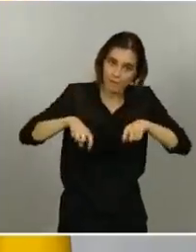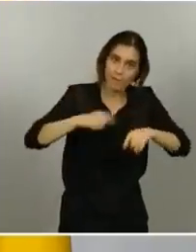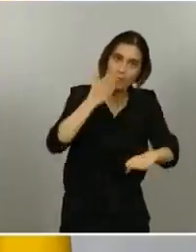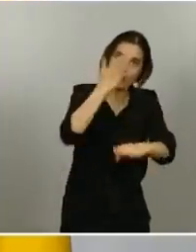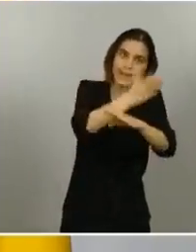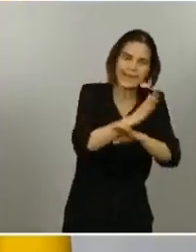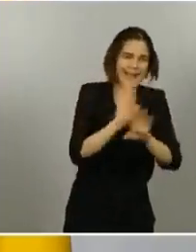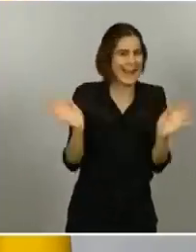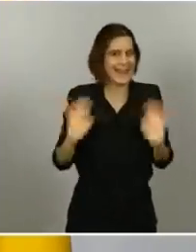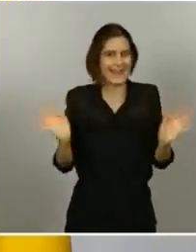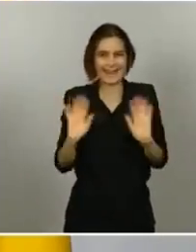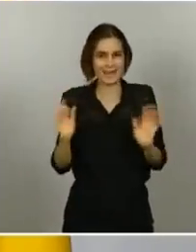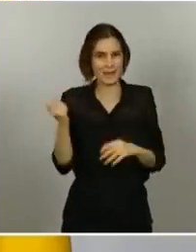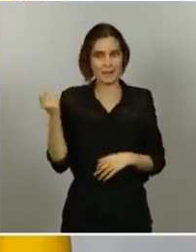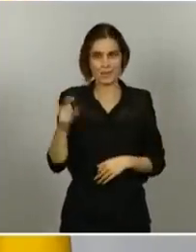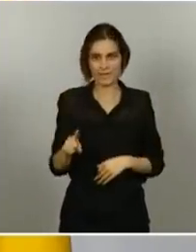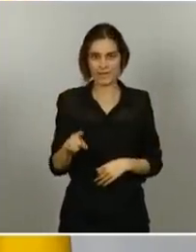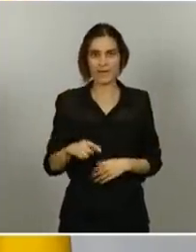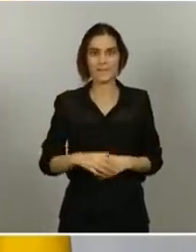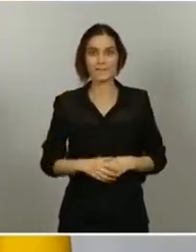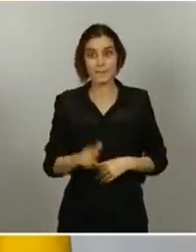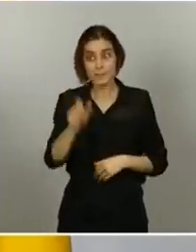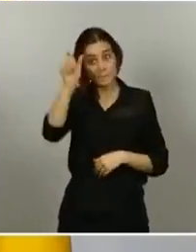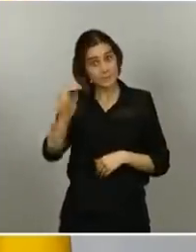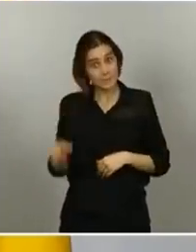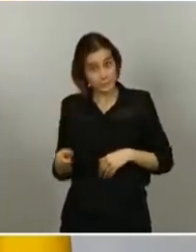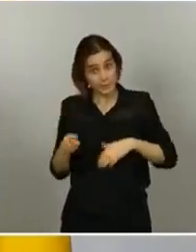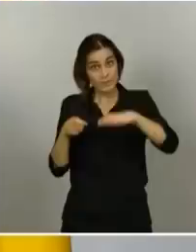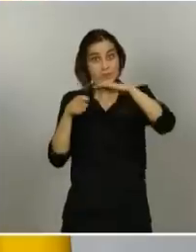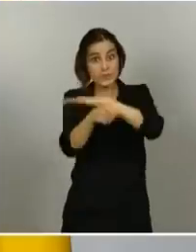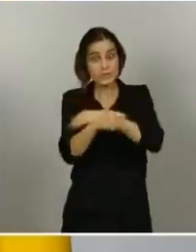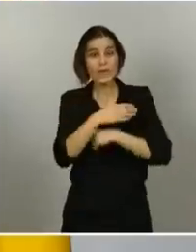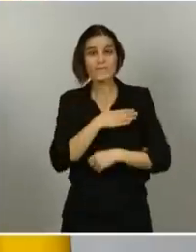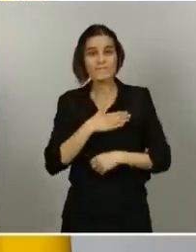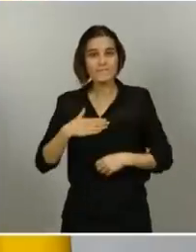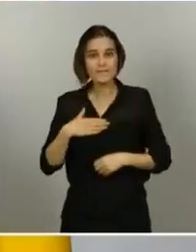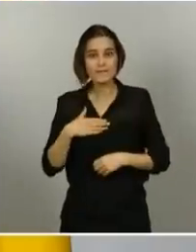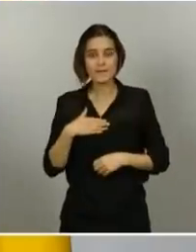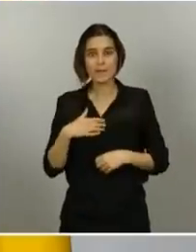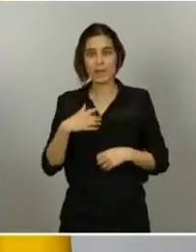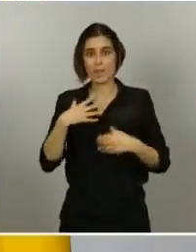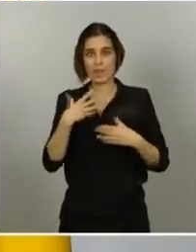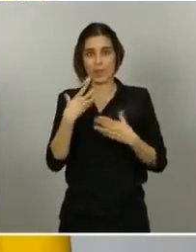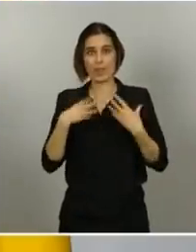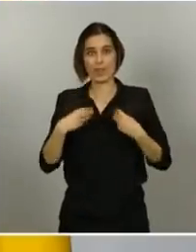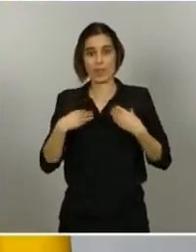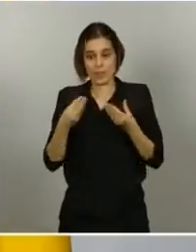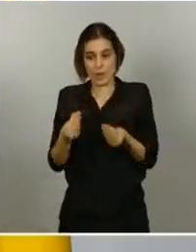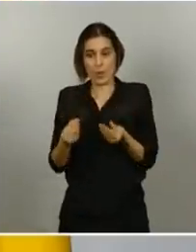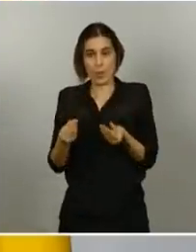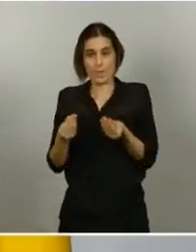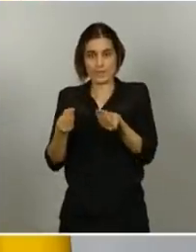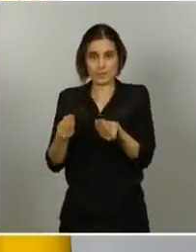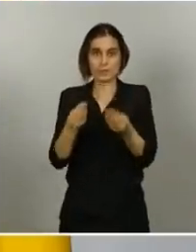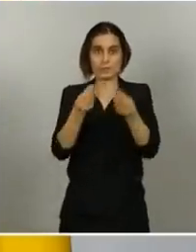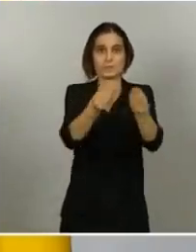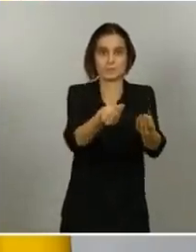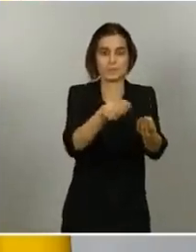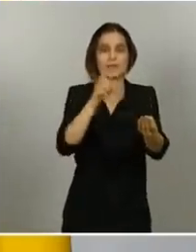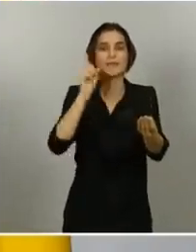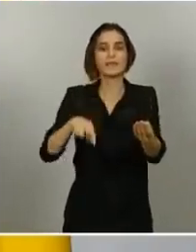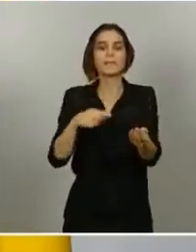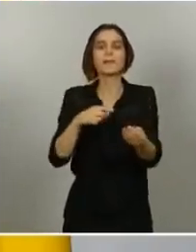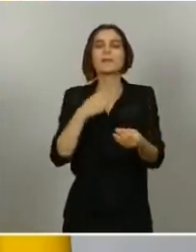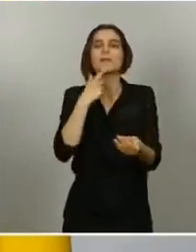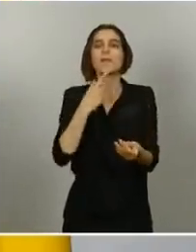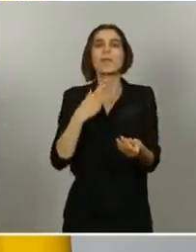os solicitantes só tendrán que presentar os documentos que acrediten os requisitos de edad e o tempo de residencia legal en España a partir